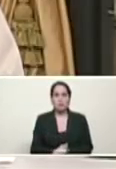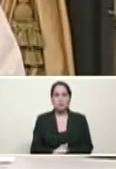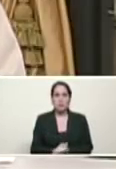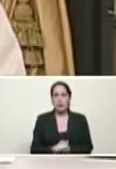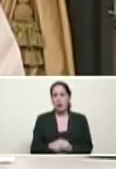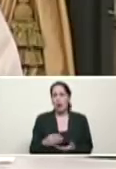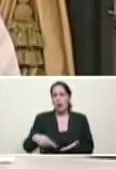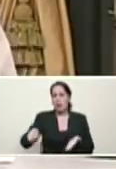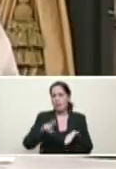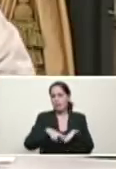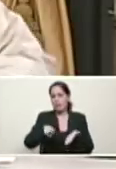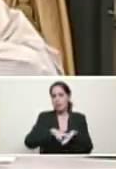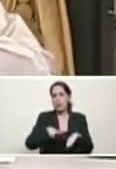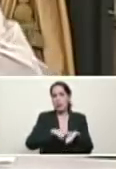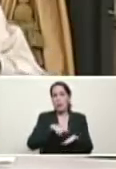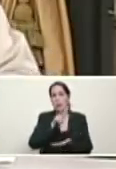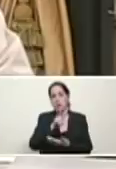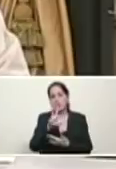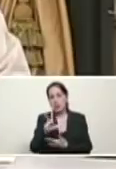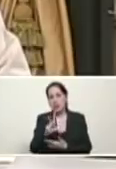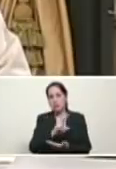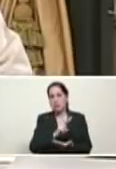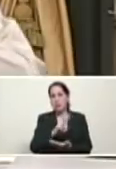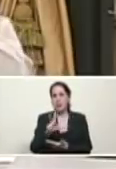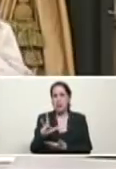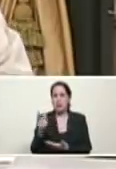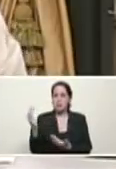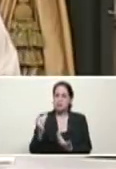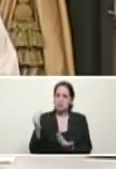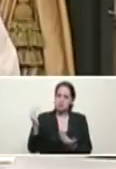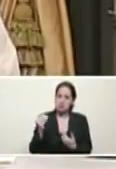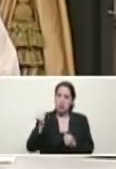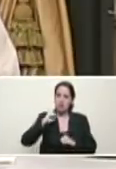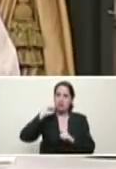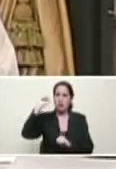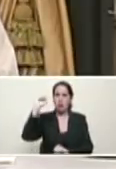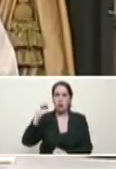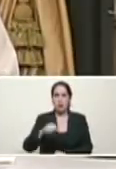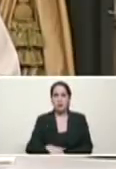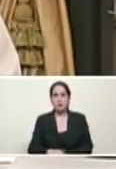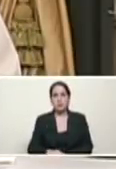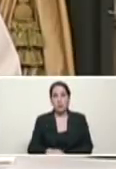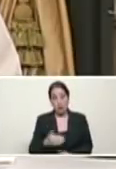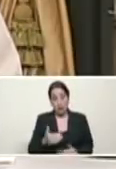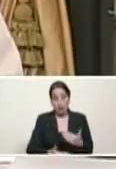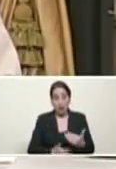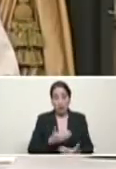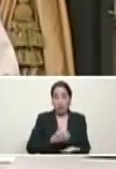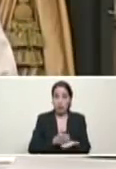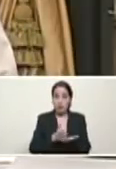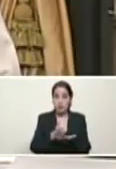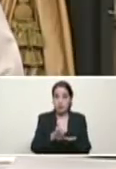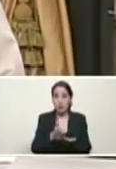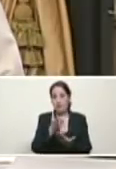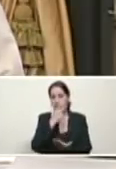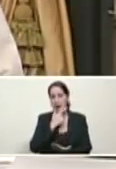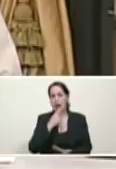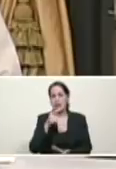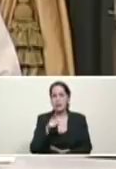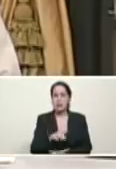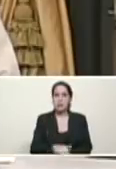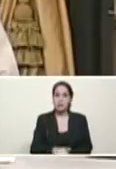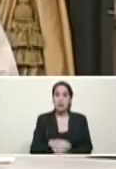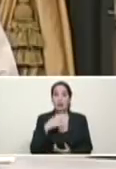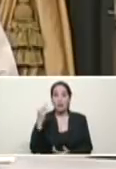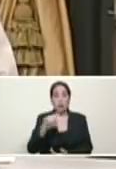23. Muchos 23 vendrán de victoria, de avance. Así de sencillo. La